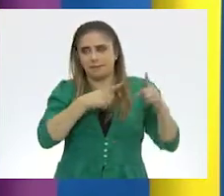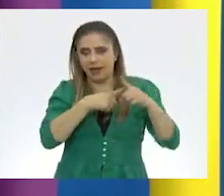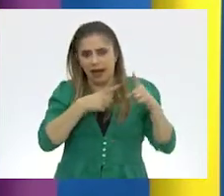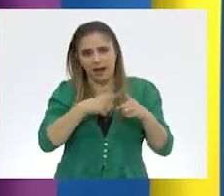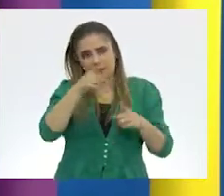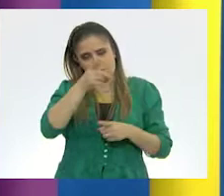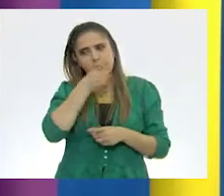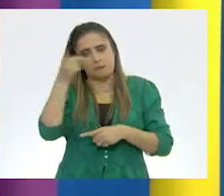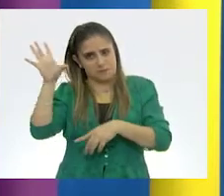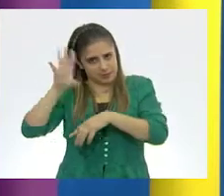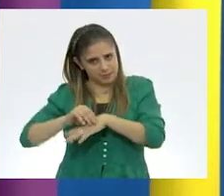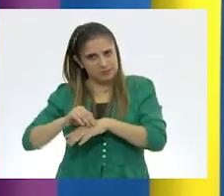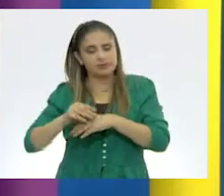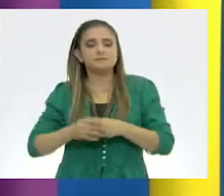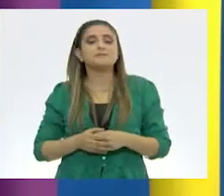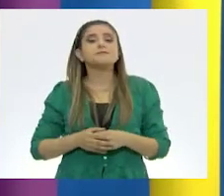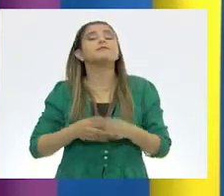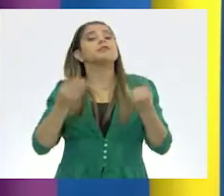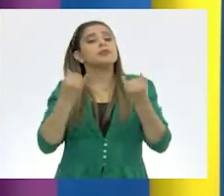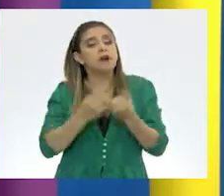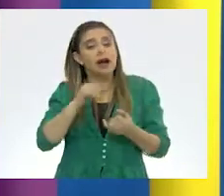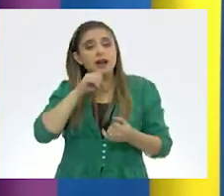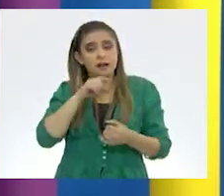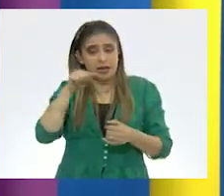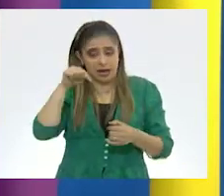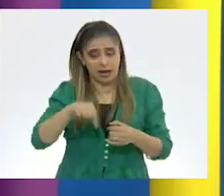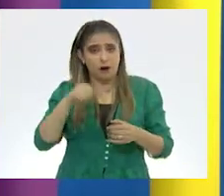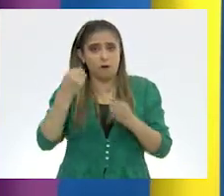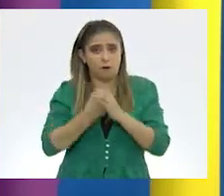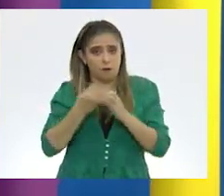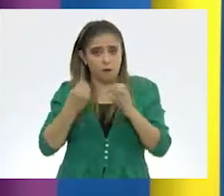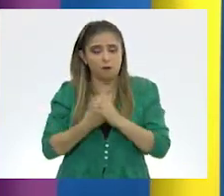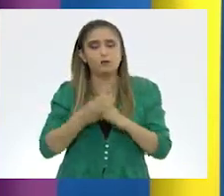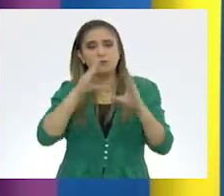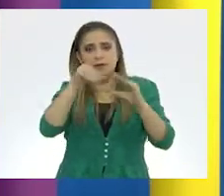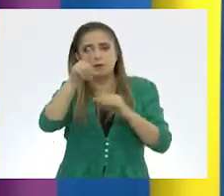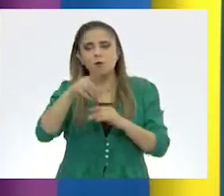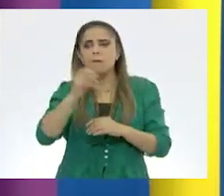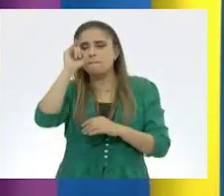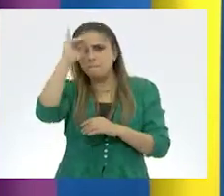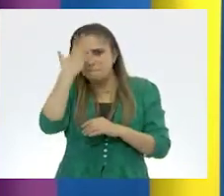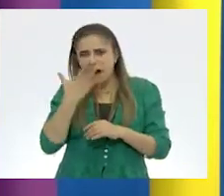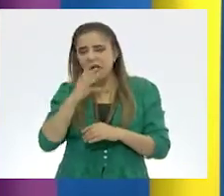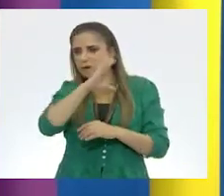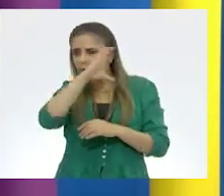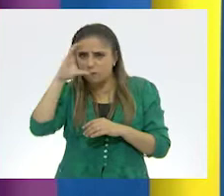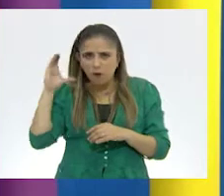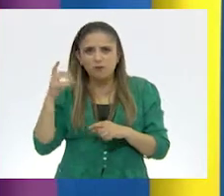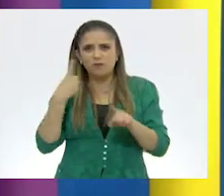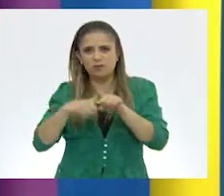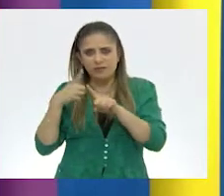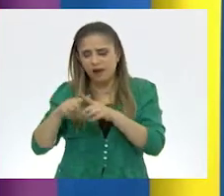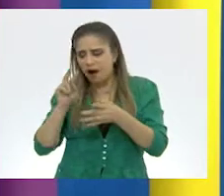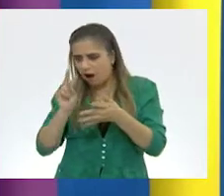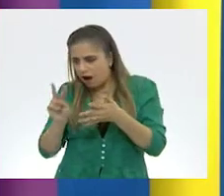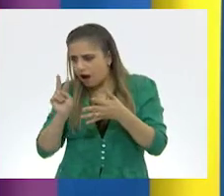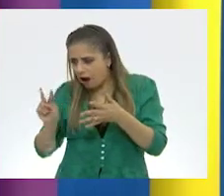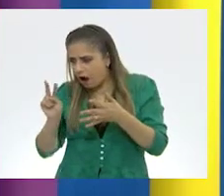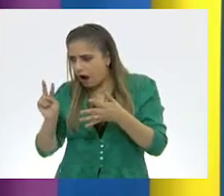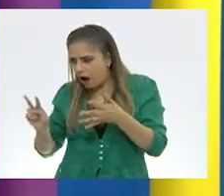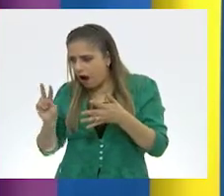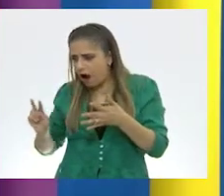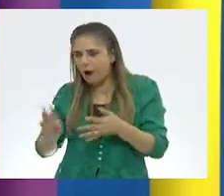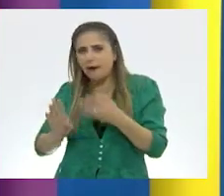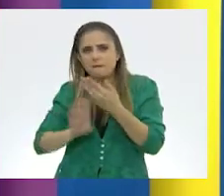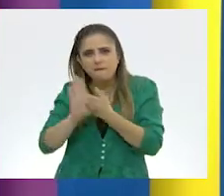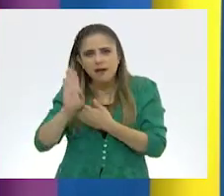como el que hicimos en esta sesión. Para ello, pues buscar en la imagen o buscar en determinados escenarios donde